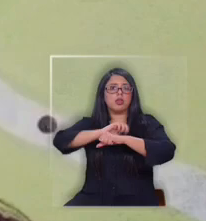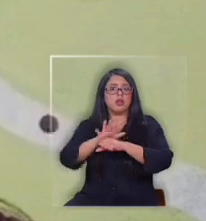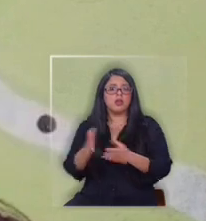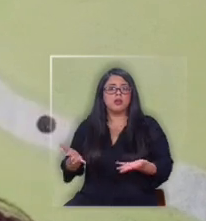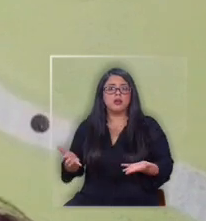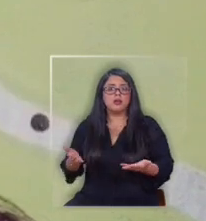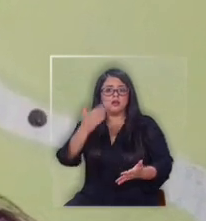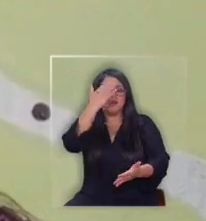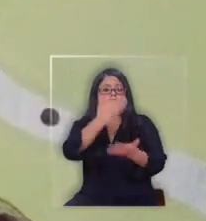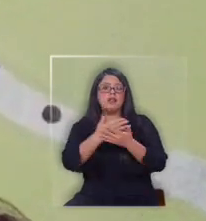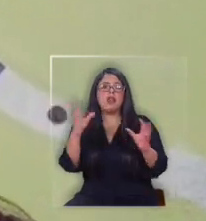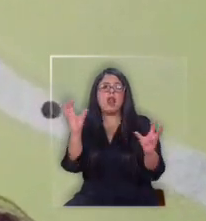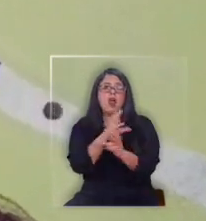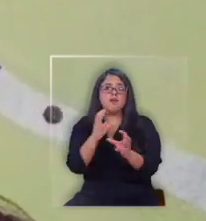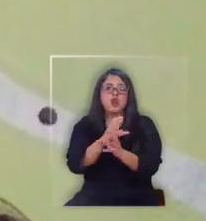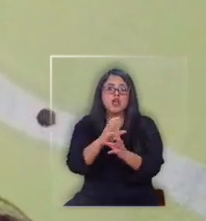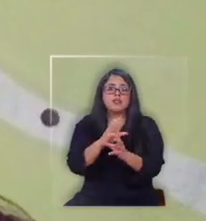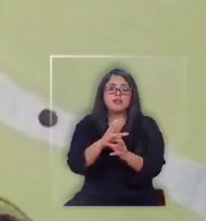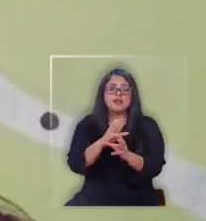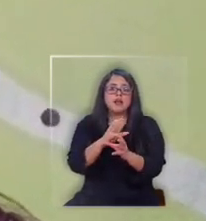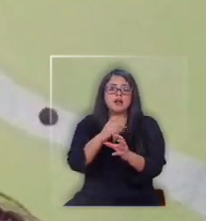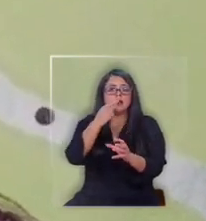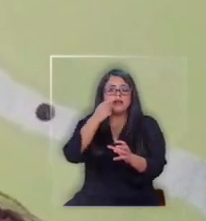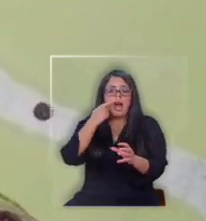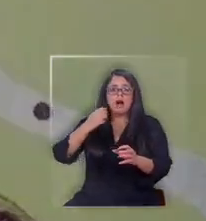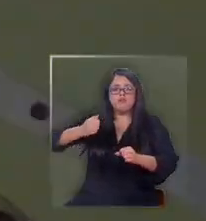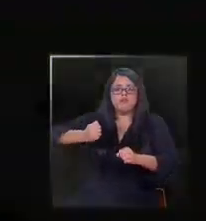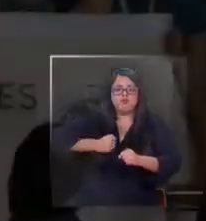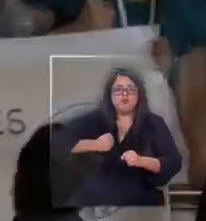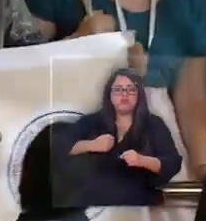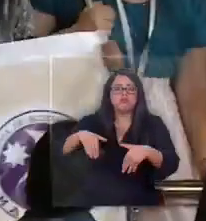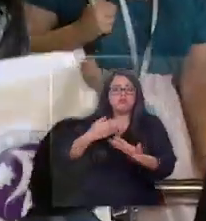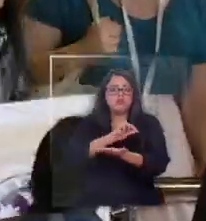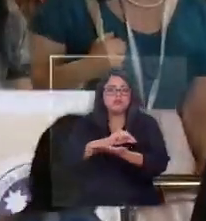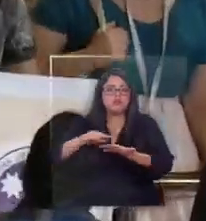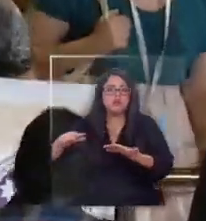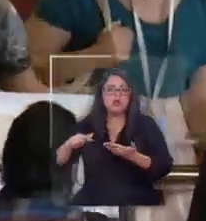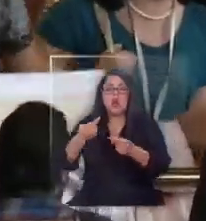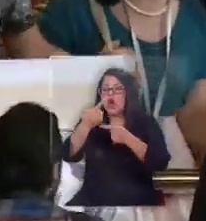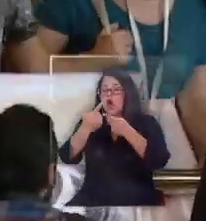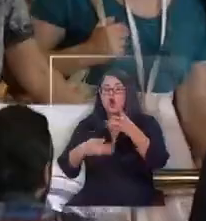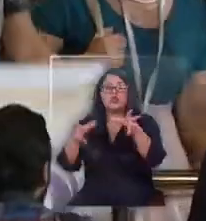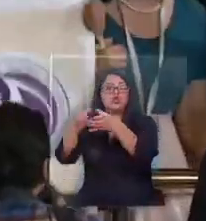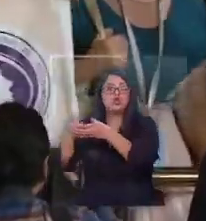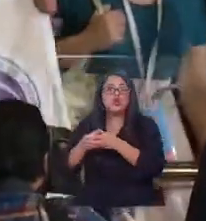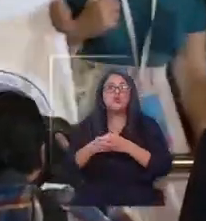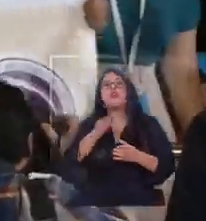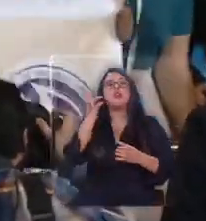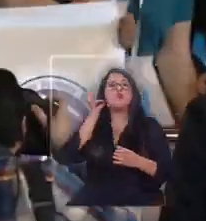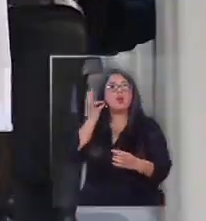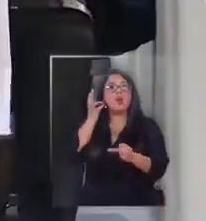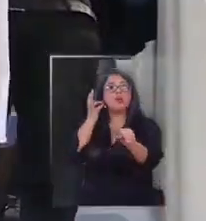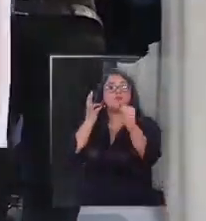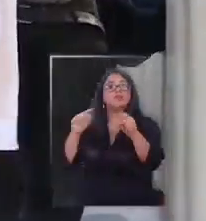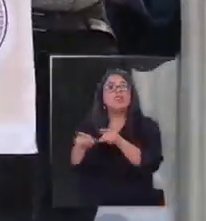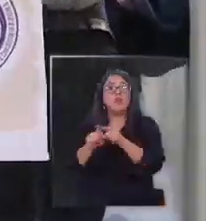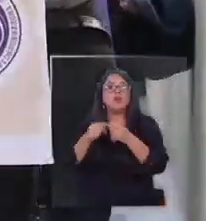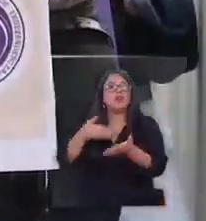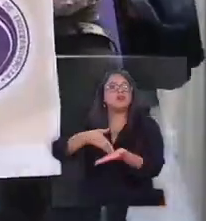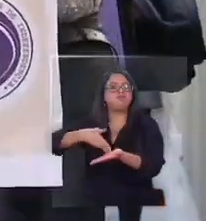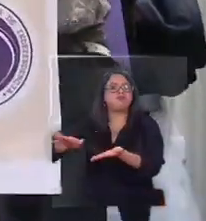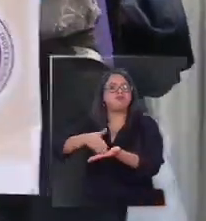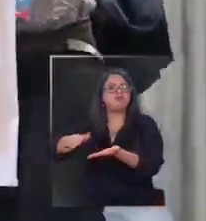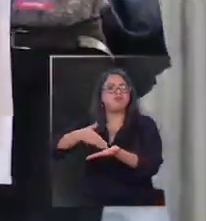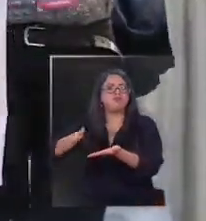coronavirus frente a la violencia machista que hoy día están aumentando. Otras organizaciones feministas también rechazaron el nombramiento de